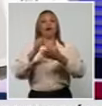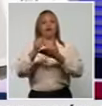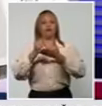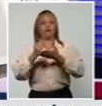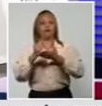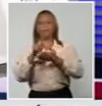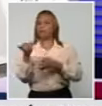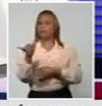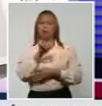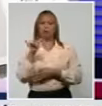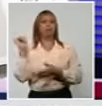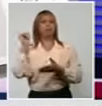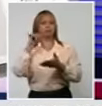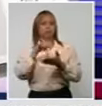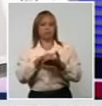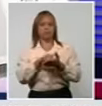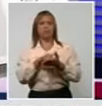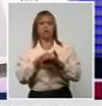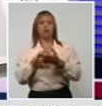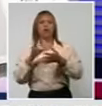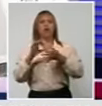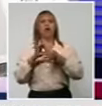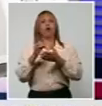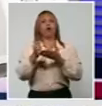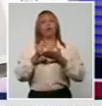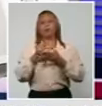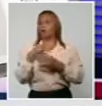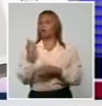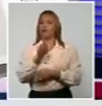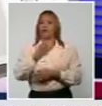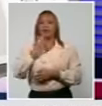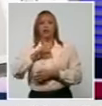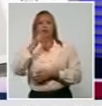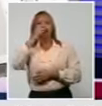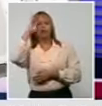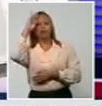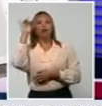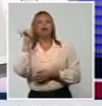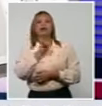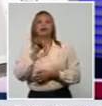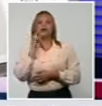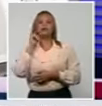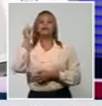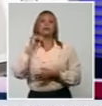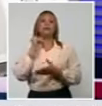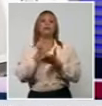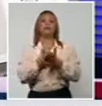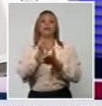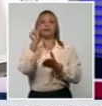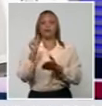como tal, que sean nuestros colaboradores, donde también se han importado algunos casos al país.